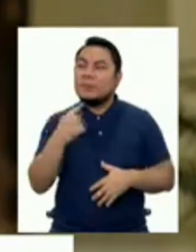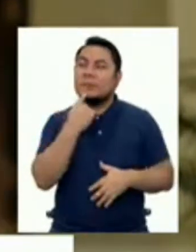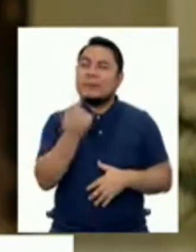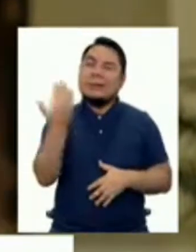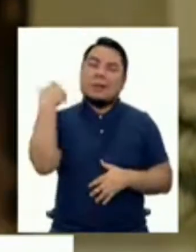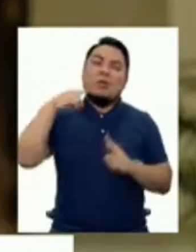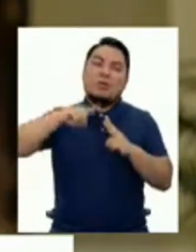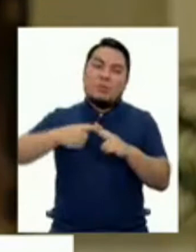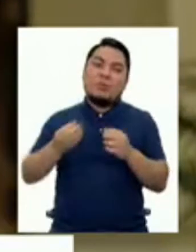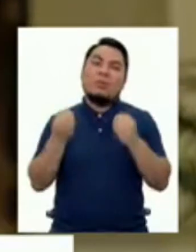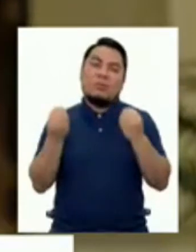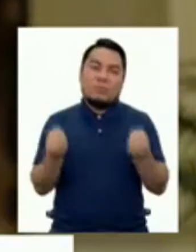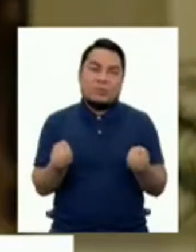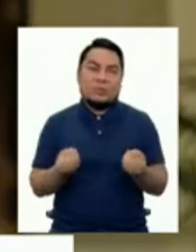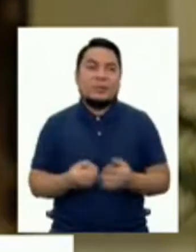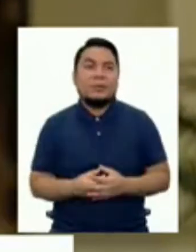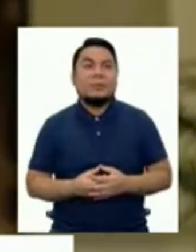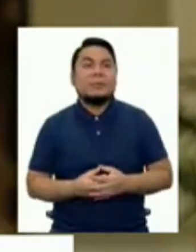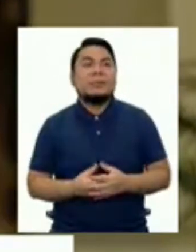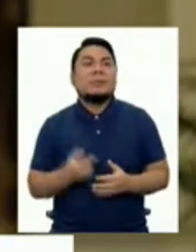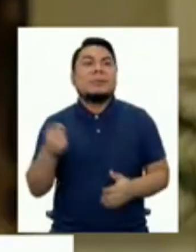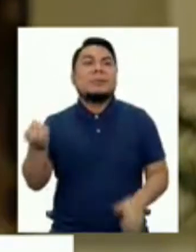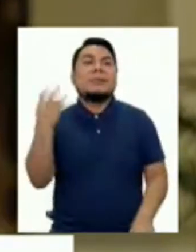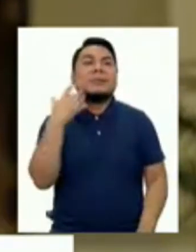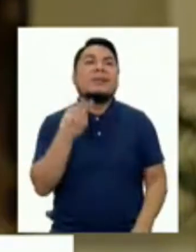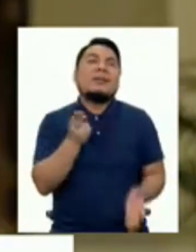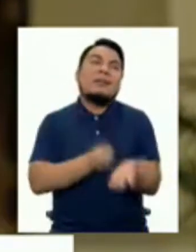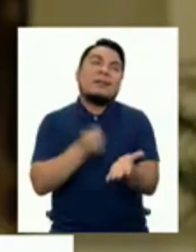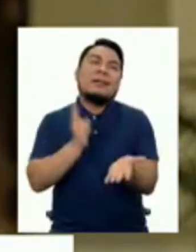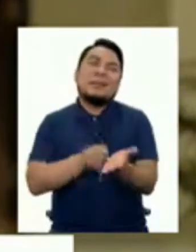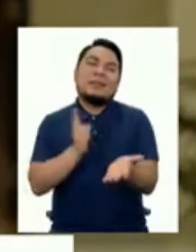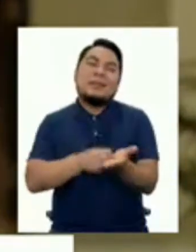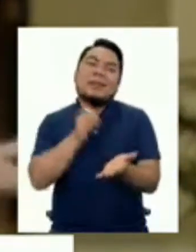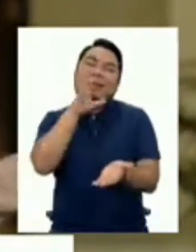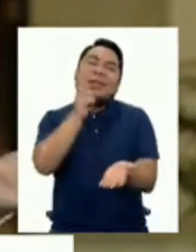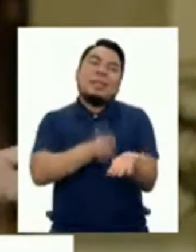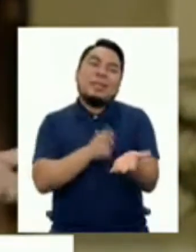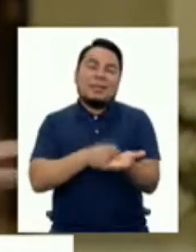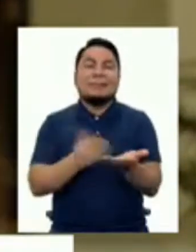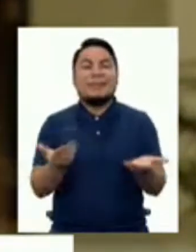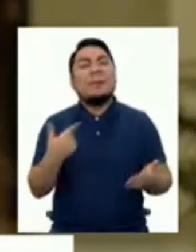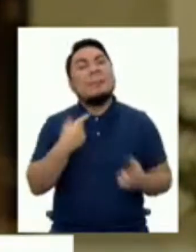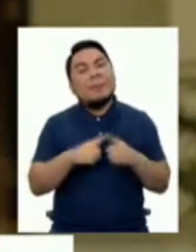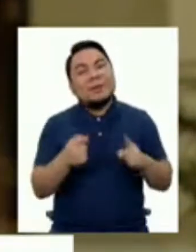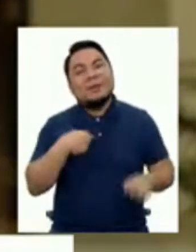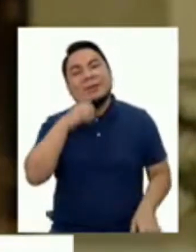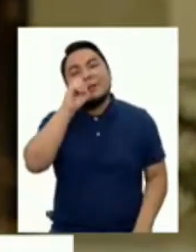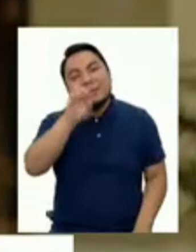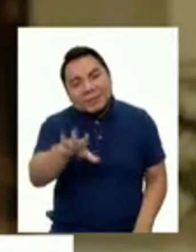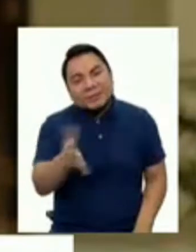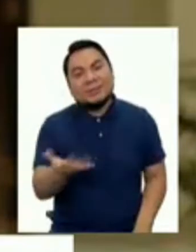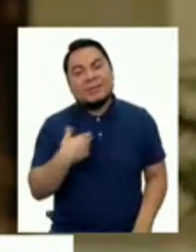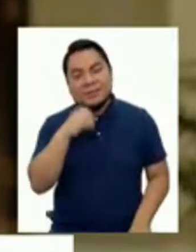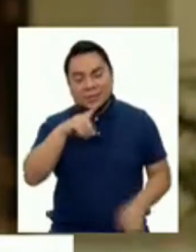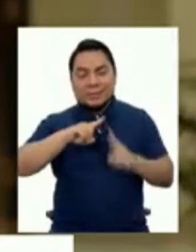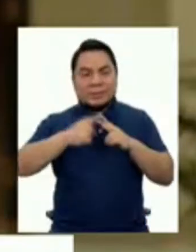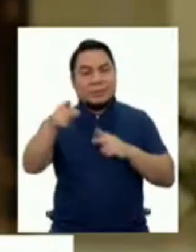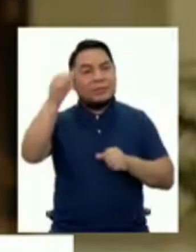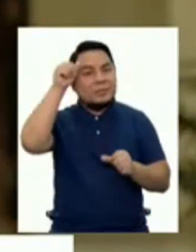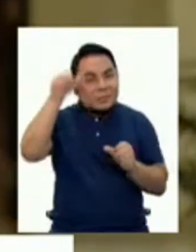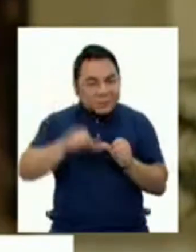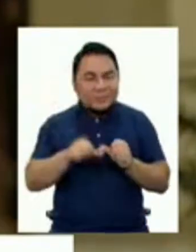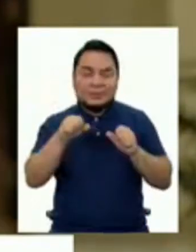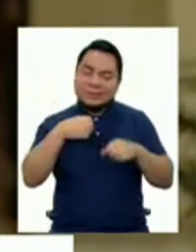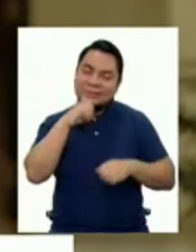empezamos. Y alguien siempre dice, ¿y para qué lo repite? Tenemos que repetir cuál fue la situación inicial. Tenemos que